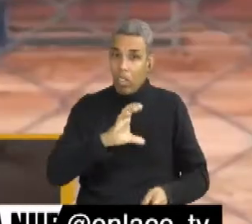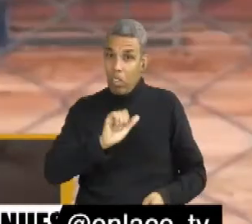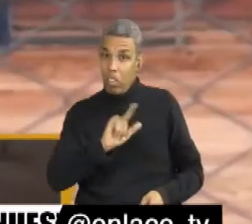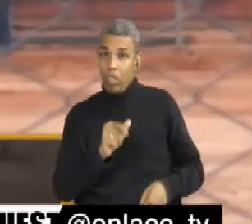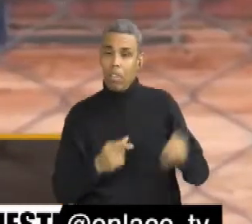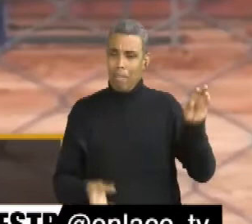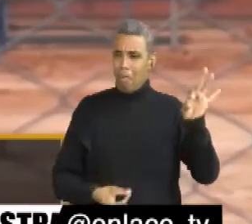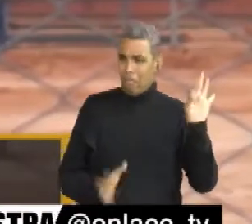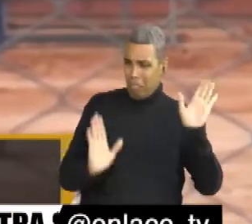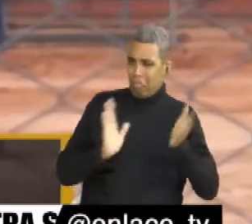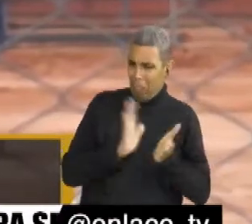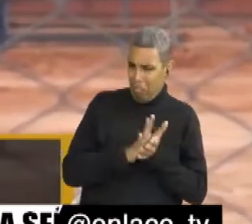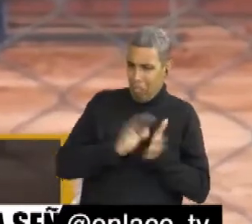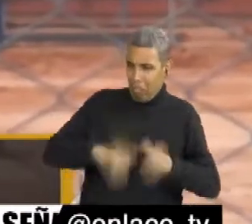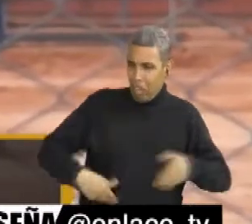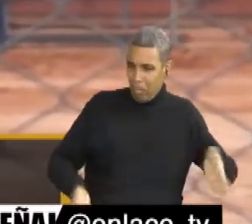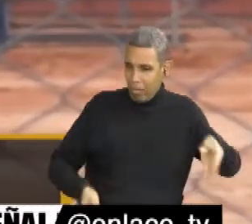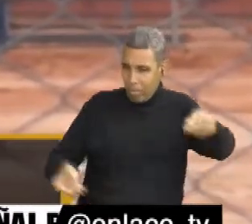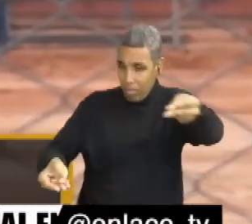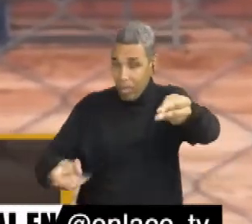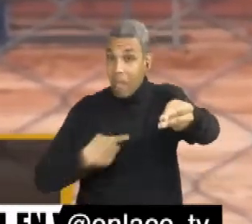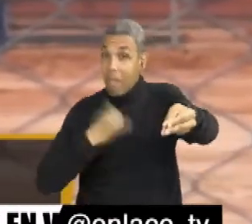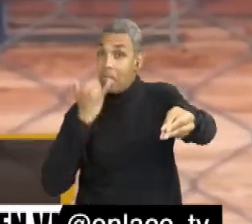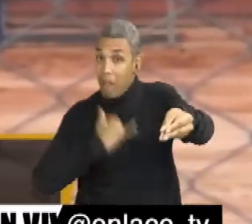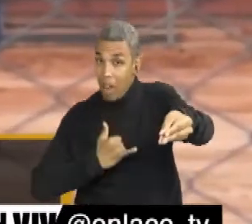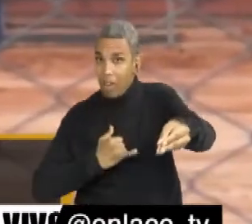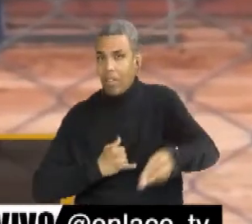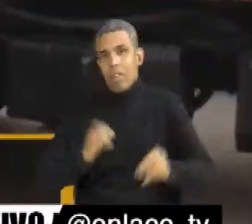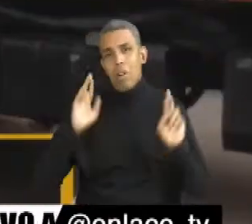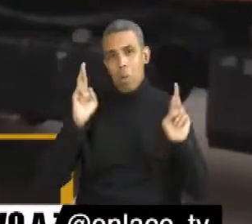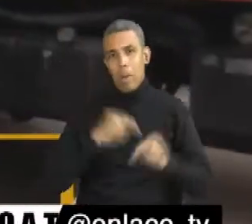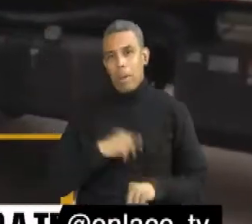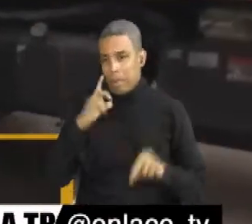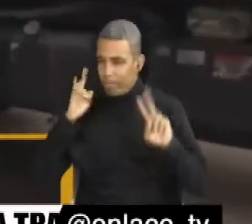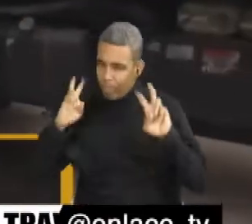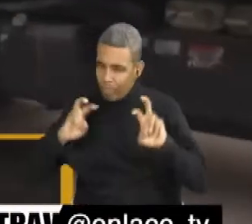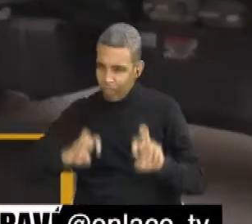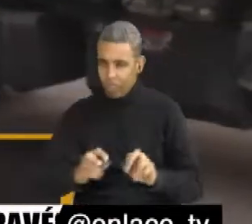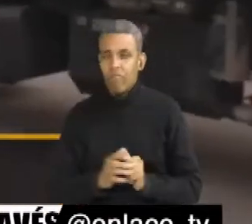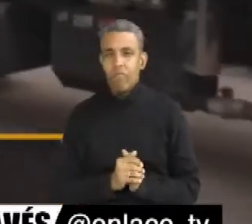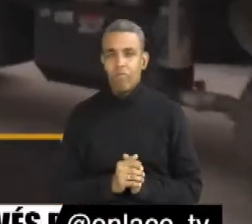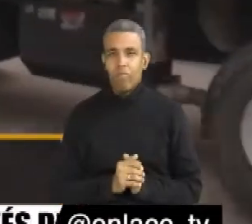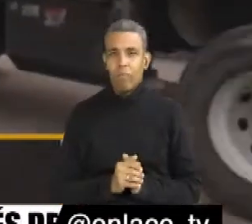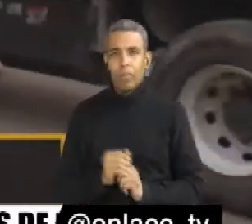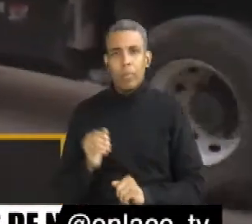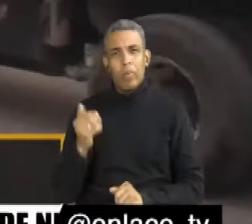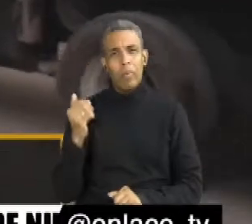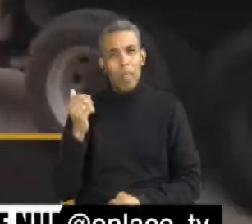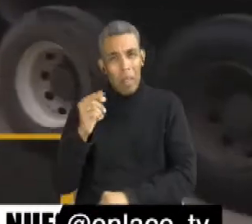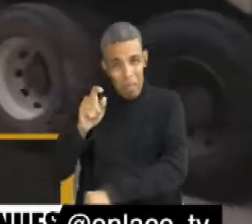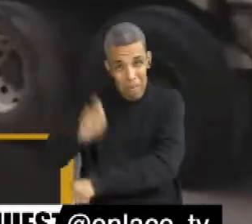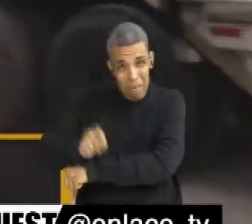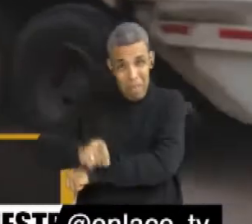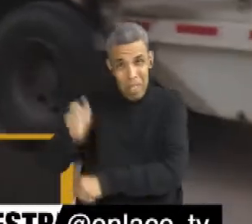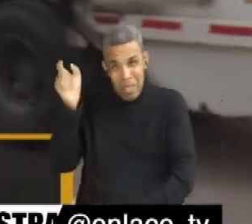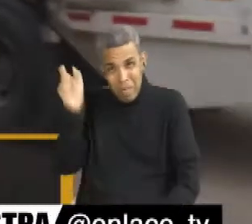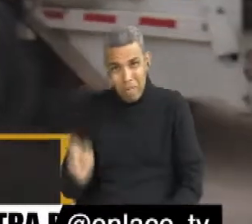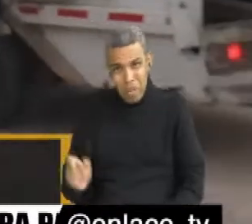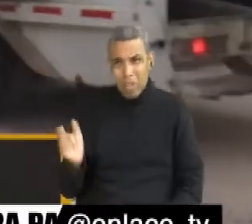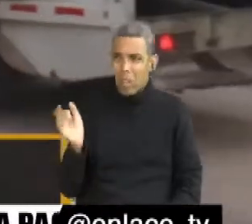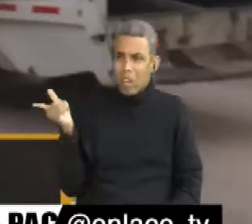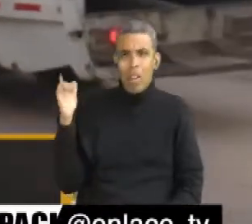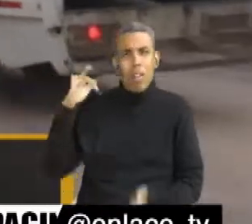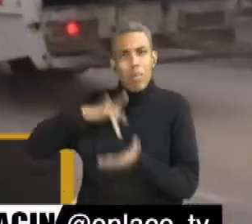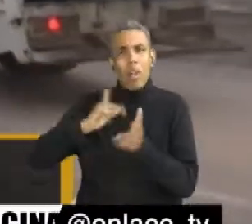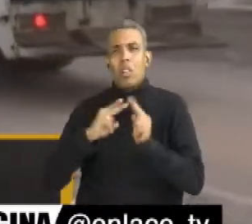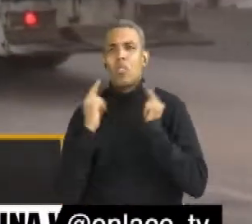esas decisiones se den muy rápidamente. En esa jornada que lideró ayer el fiscal general en la ciudad de Bucaramanga, alcalde, líderes ambientalistas y